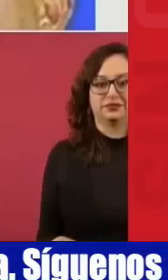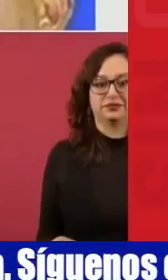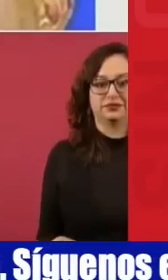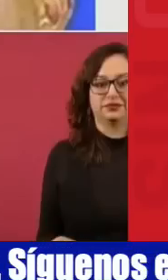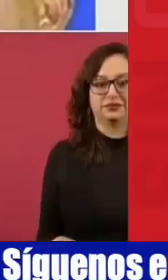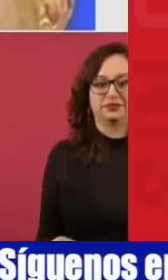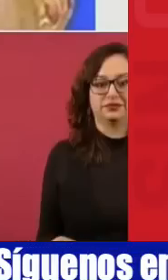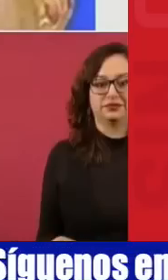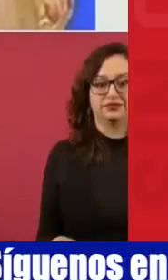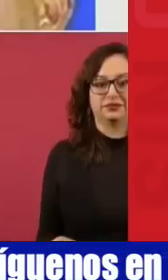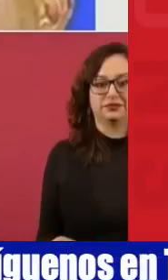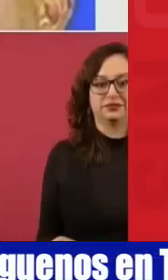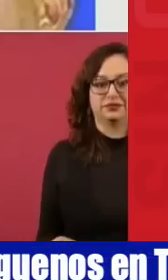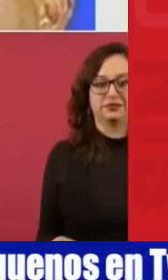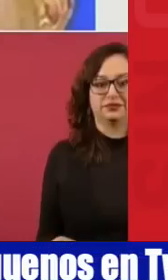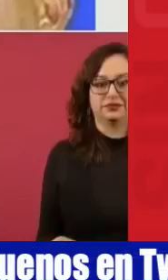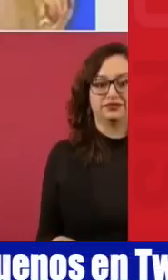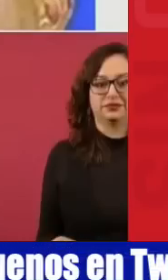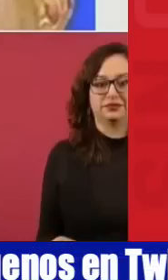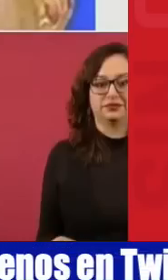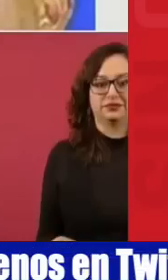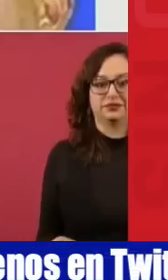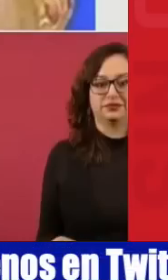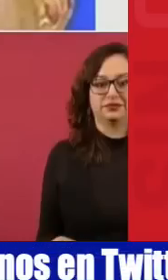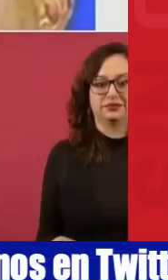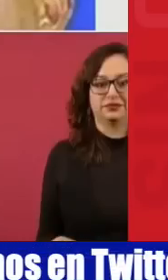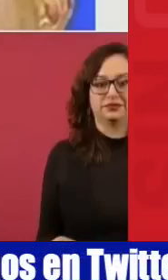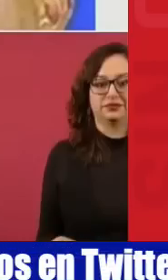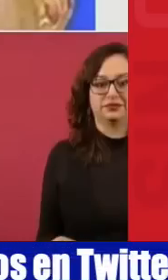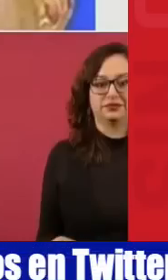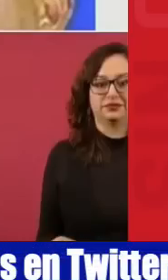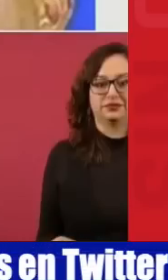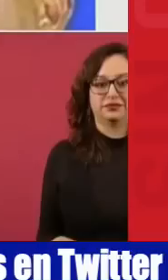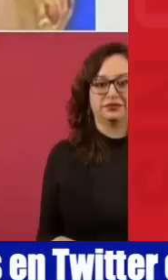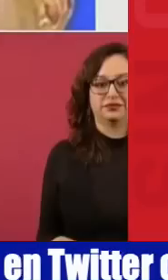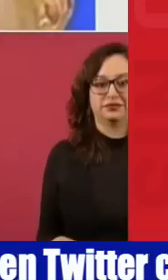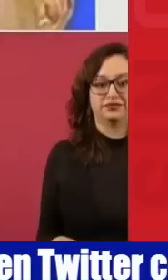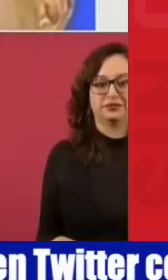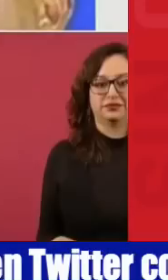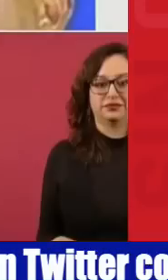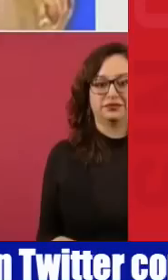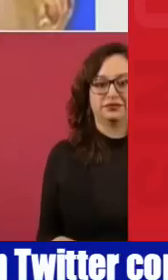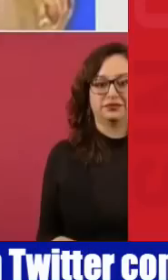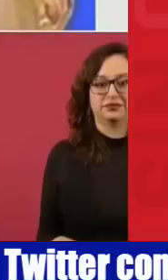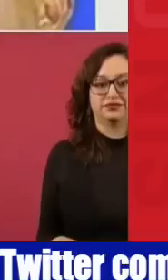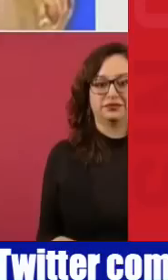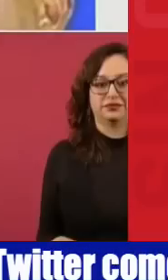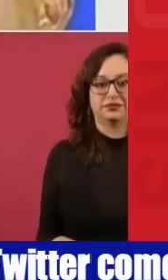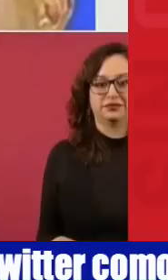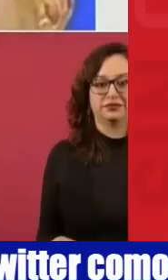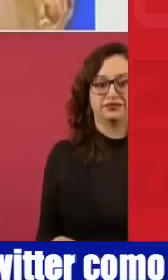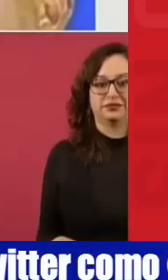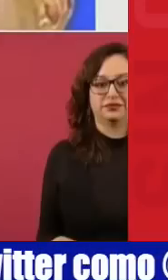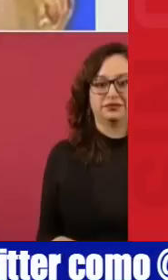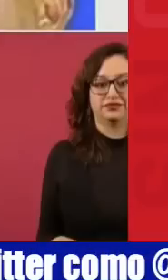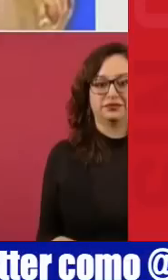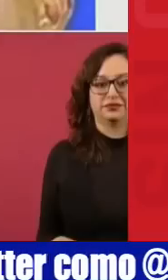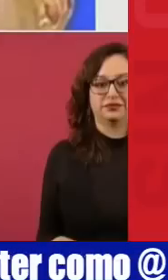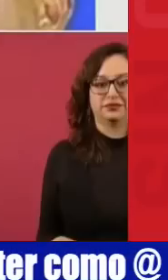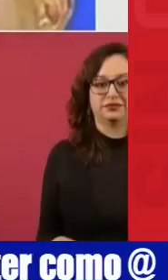pusieron el fracaso. Y le dijo personalmente, abiertamente a Dalila Escobar, corresponsal de